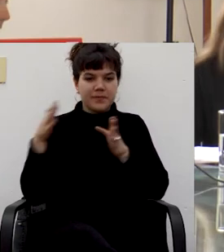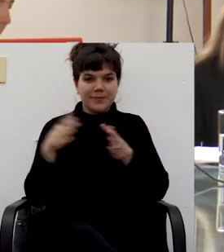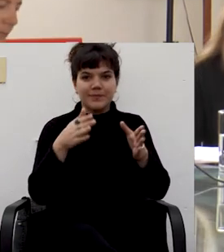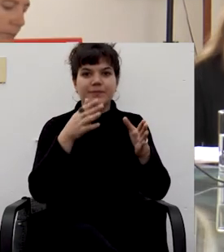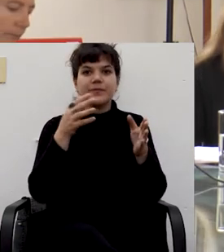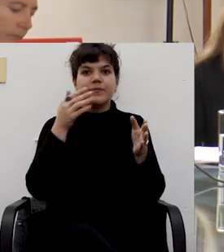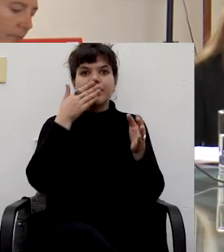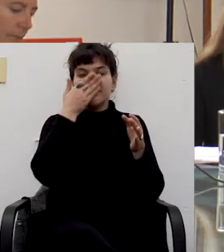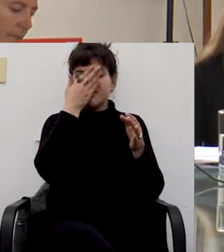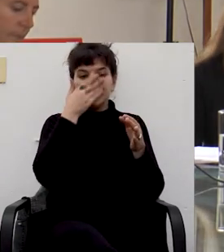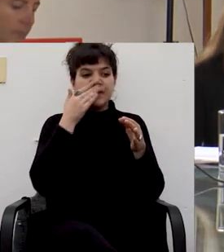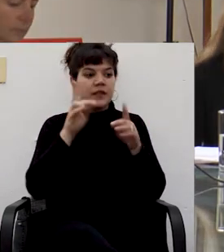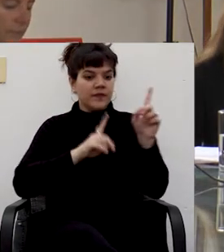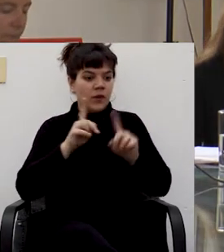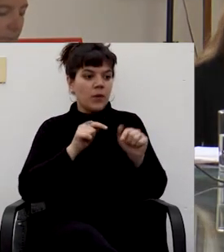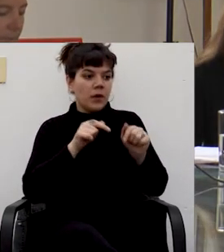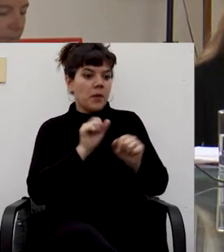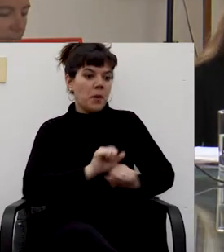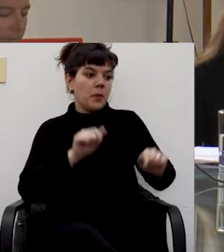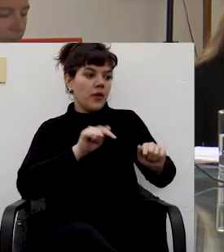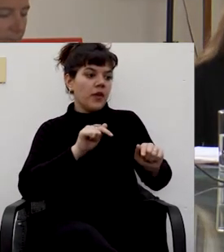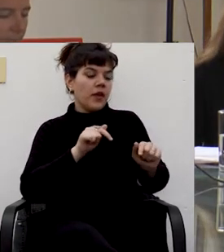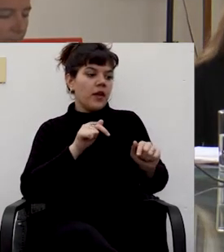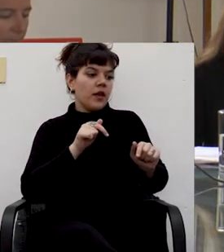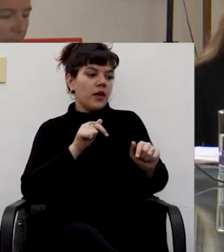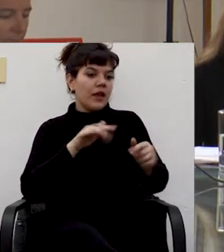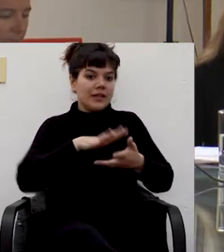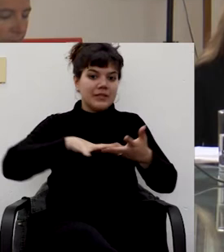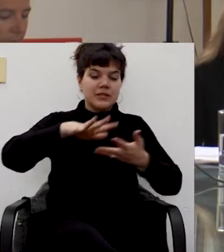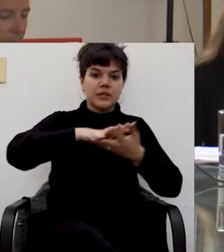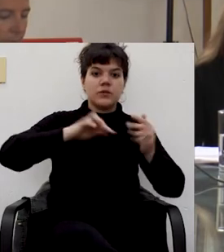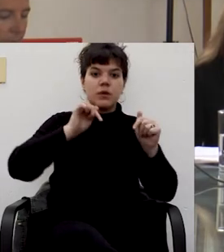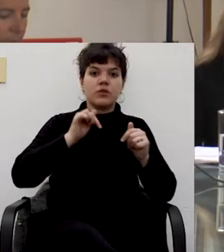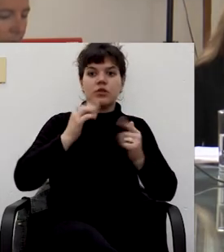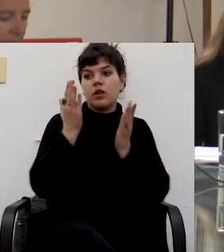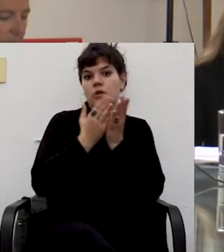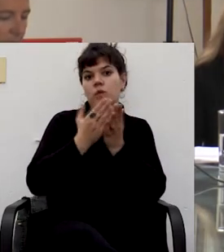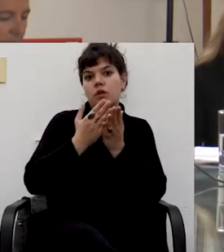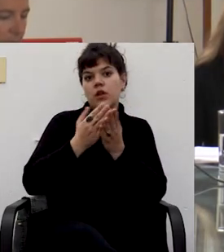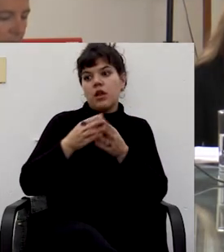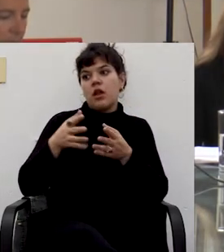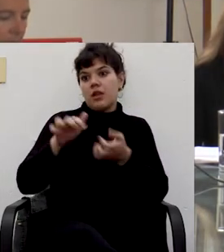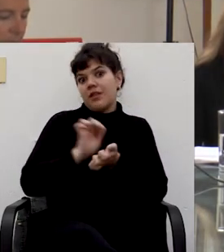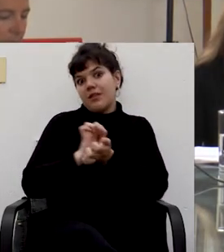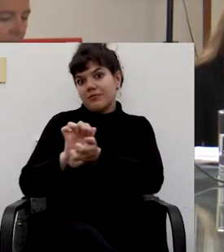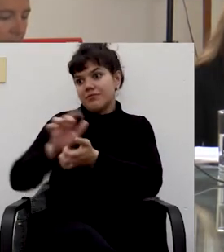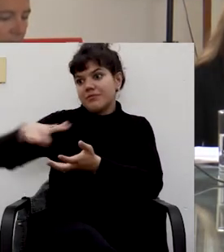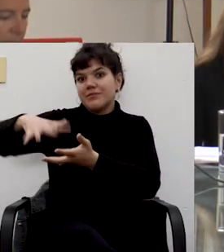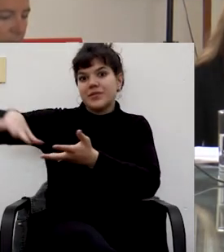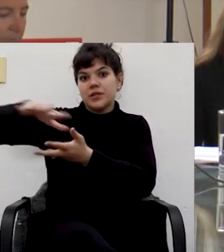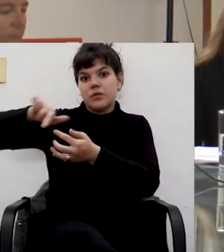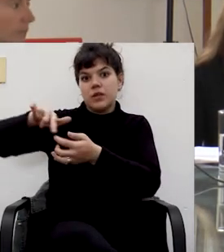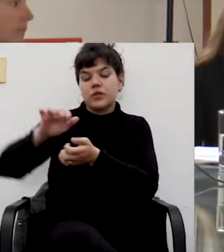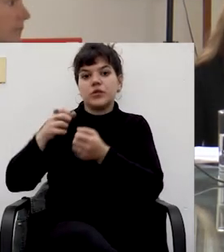que se ha ido dando la universidad para poder pensar la situación de los estudiantes en situación de privación de libertad.